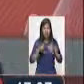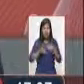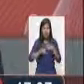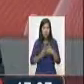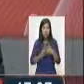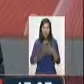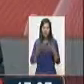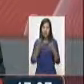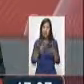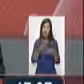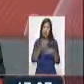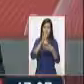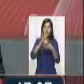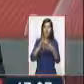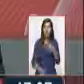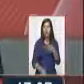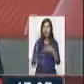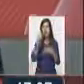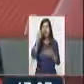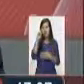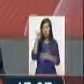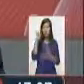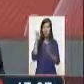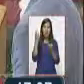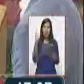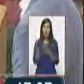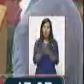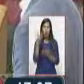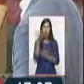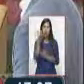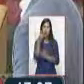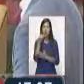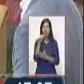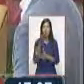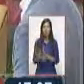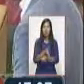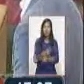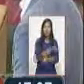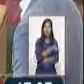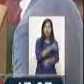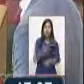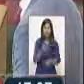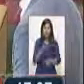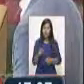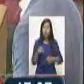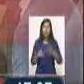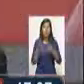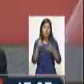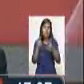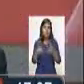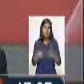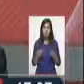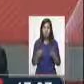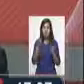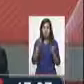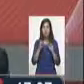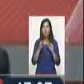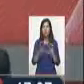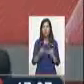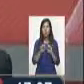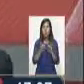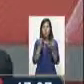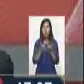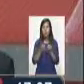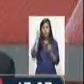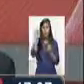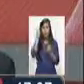que la economía boliviana no retroceda. Mantener modelos económicos, políticos y sociales son base para el éxito